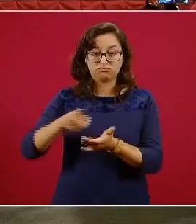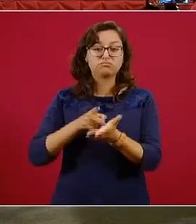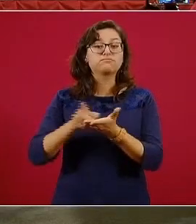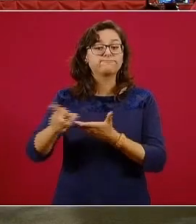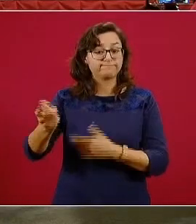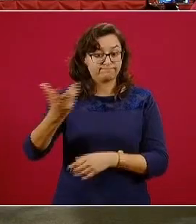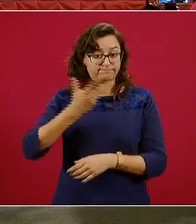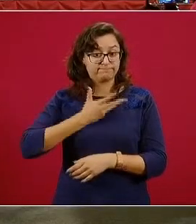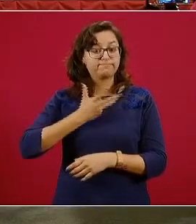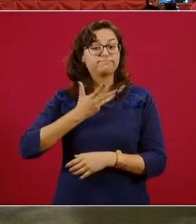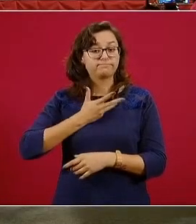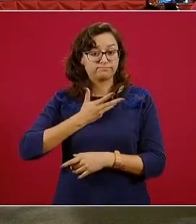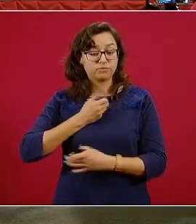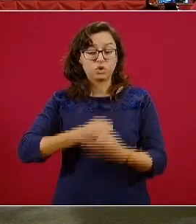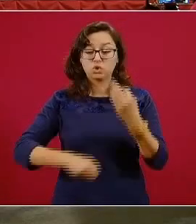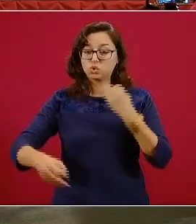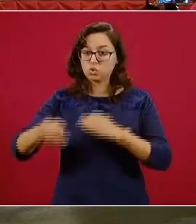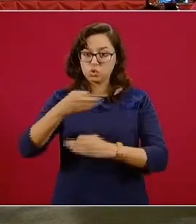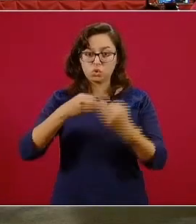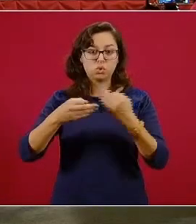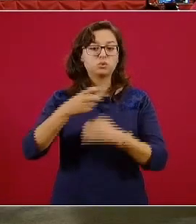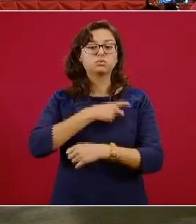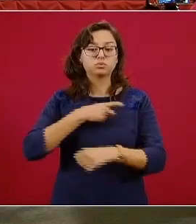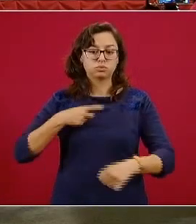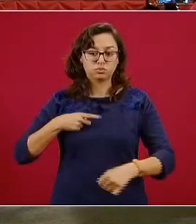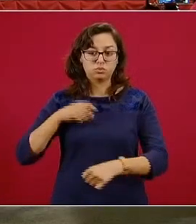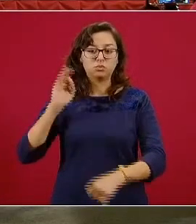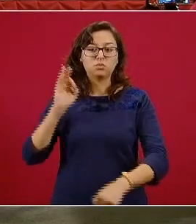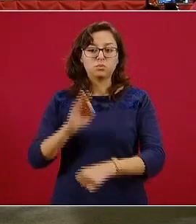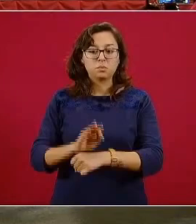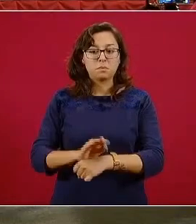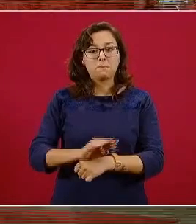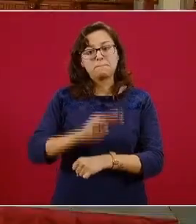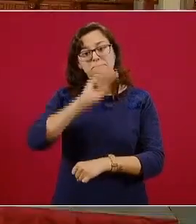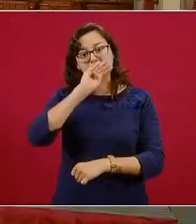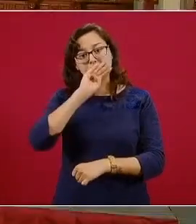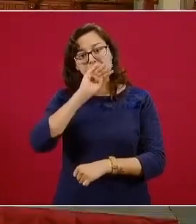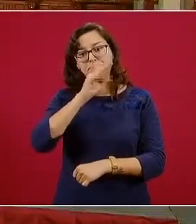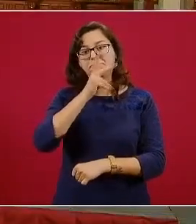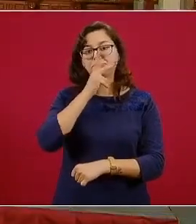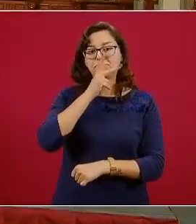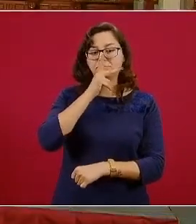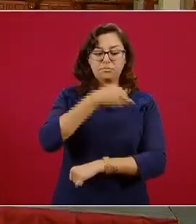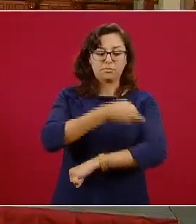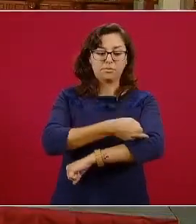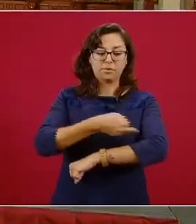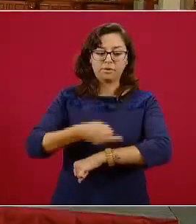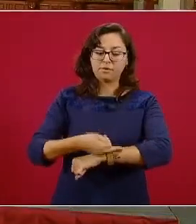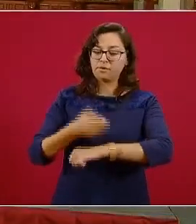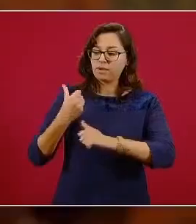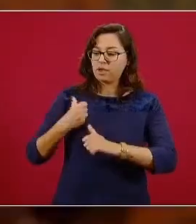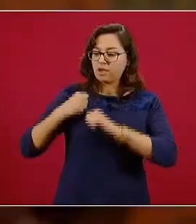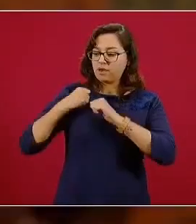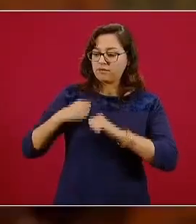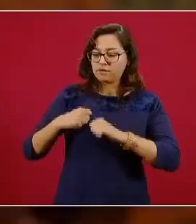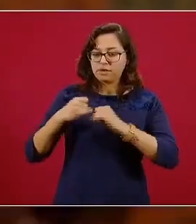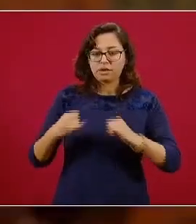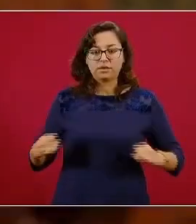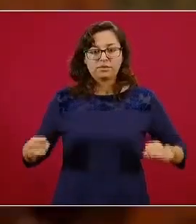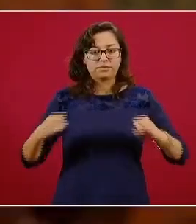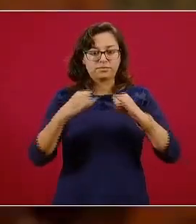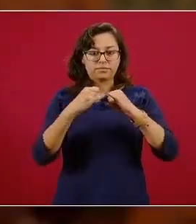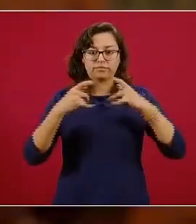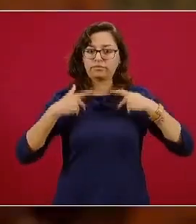y todas y todos debemos protegerles, madres, padres, familiares, autoridades, instituciones